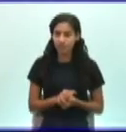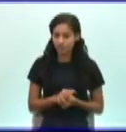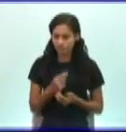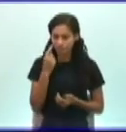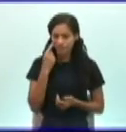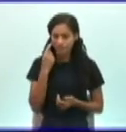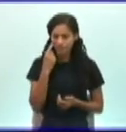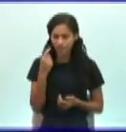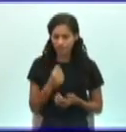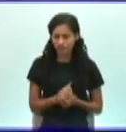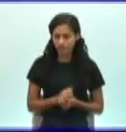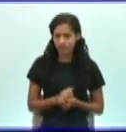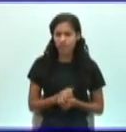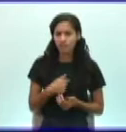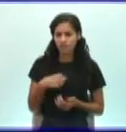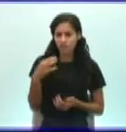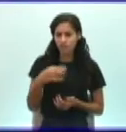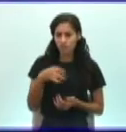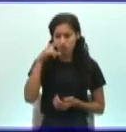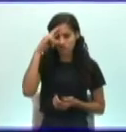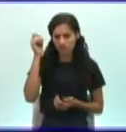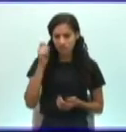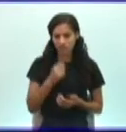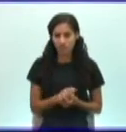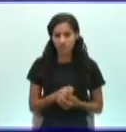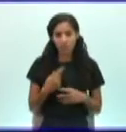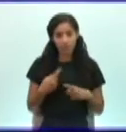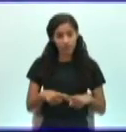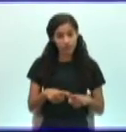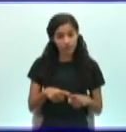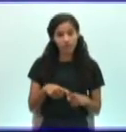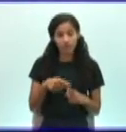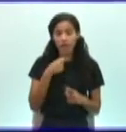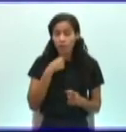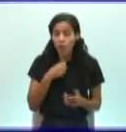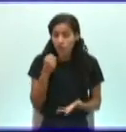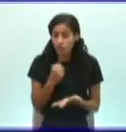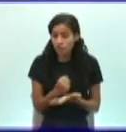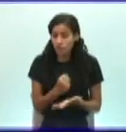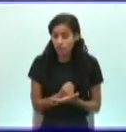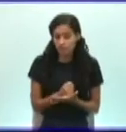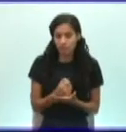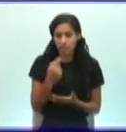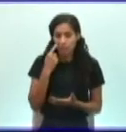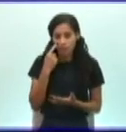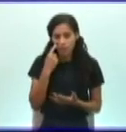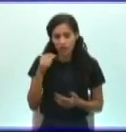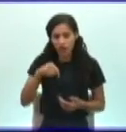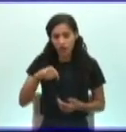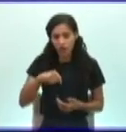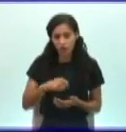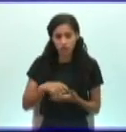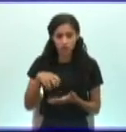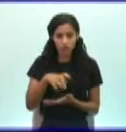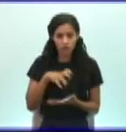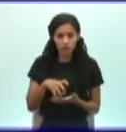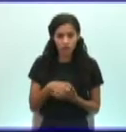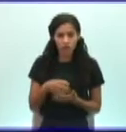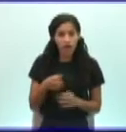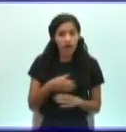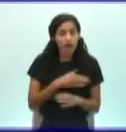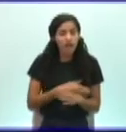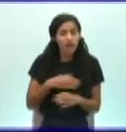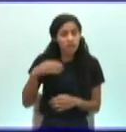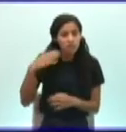¿Descubrieron algo? Estoy segura que sí, pero para que confirmen, nos vamos a ir a un lugar que hace tiempo